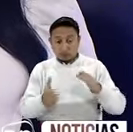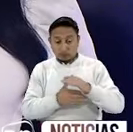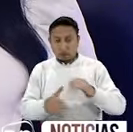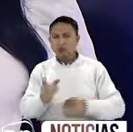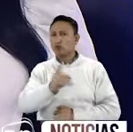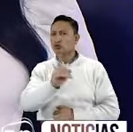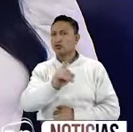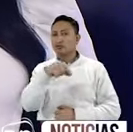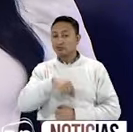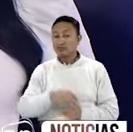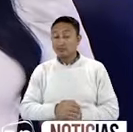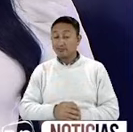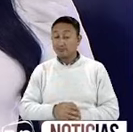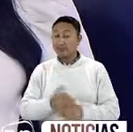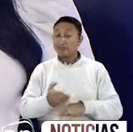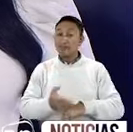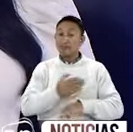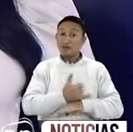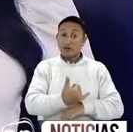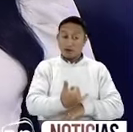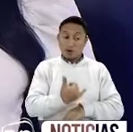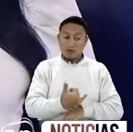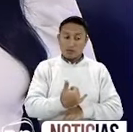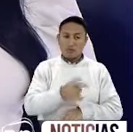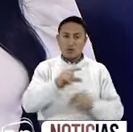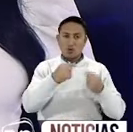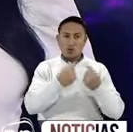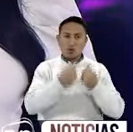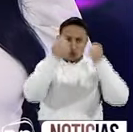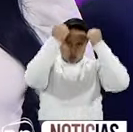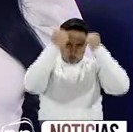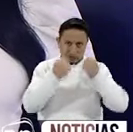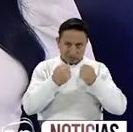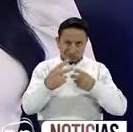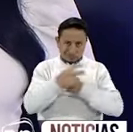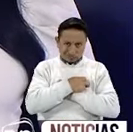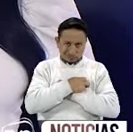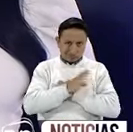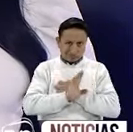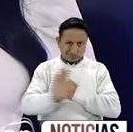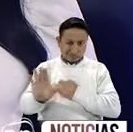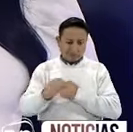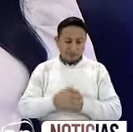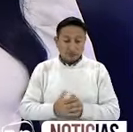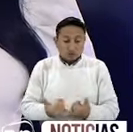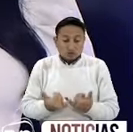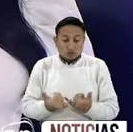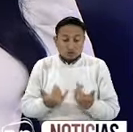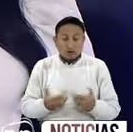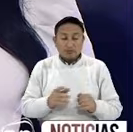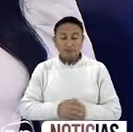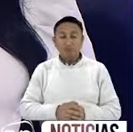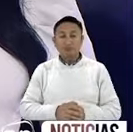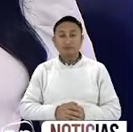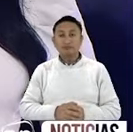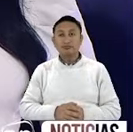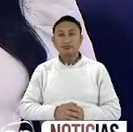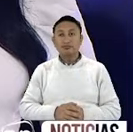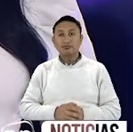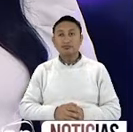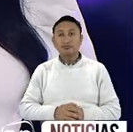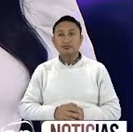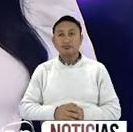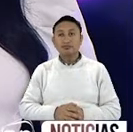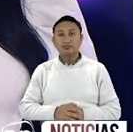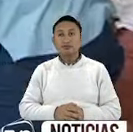así evitar intentos de envenenamiento por parte de los grupos terroristas. Además, ya se prepara un alistamiento de reserva